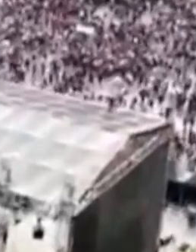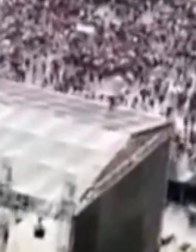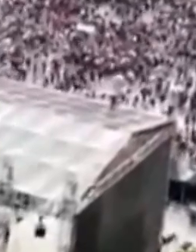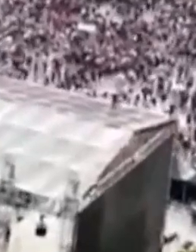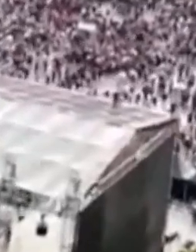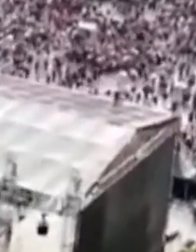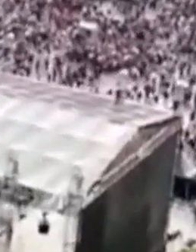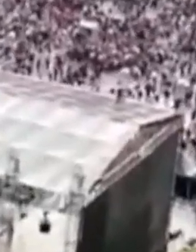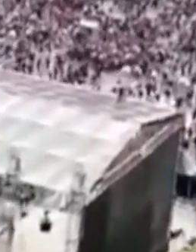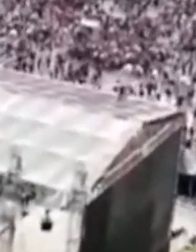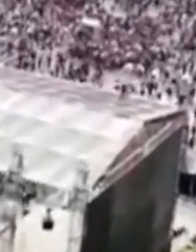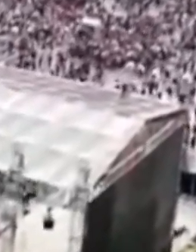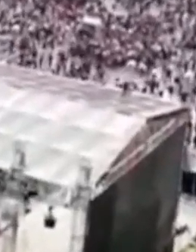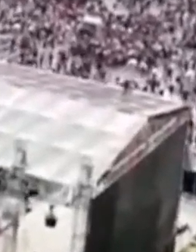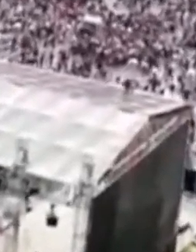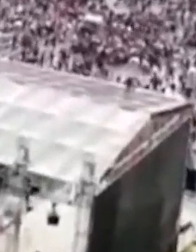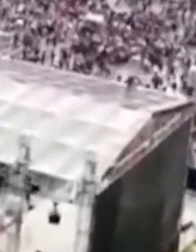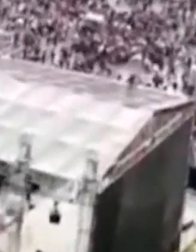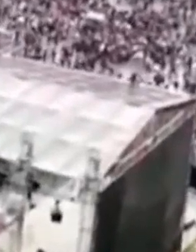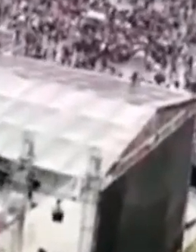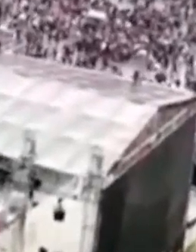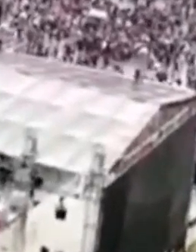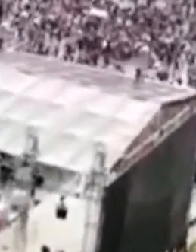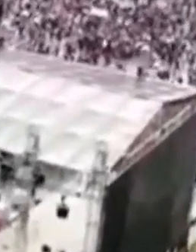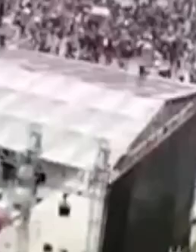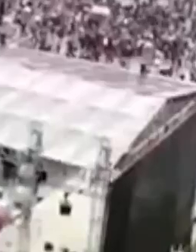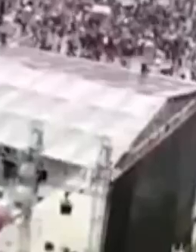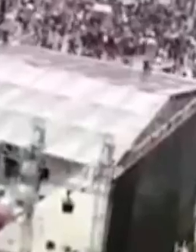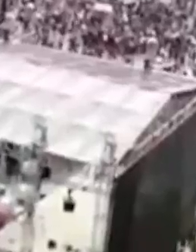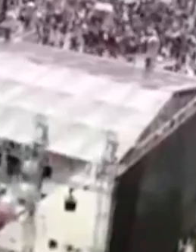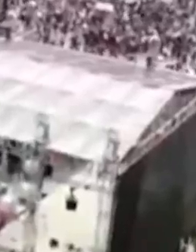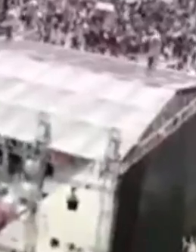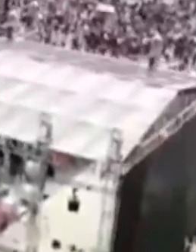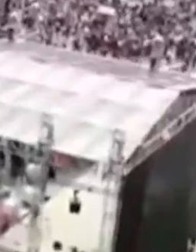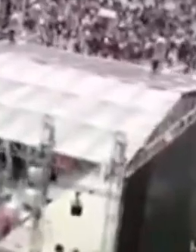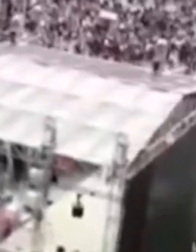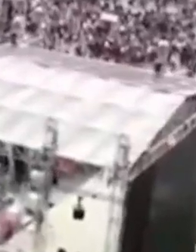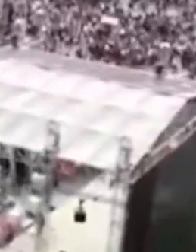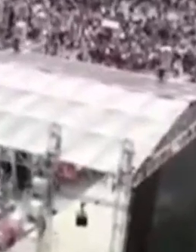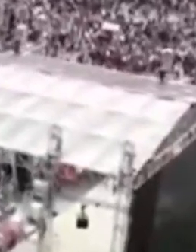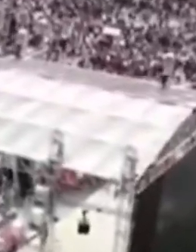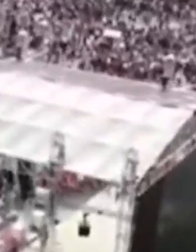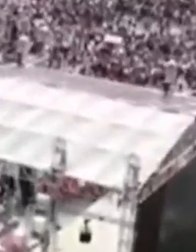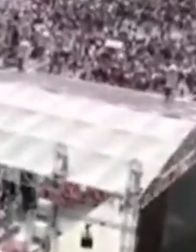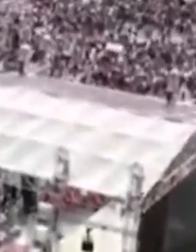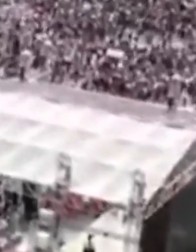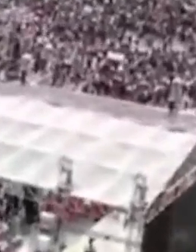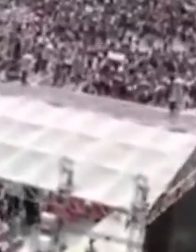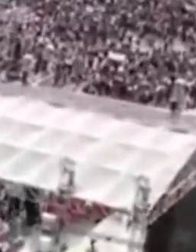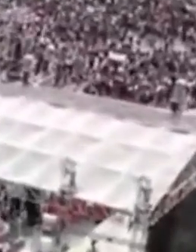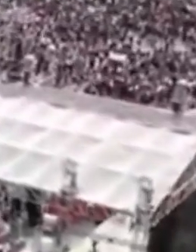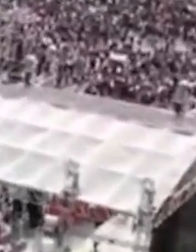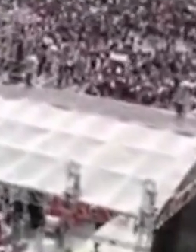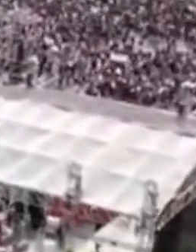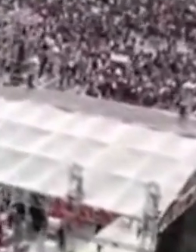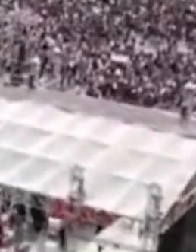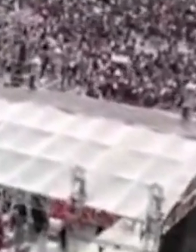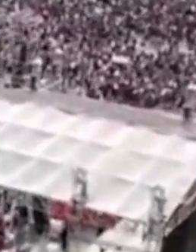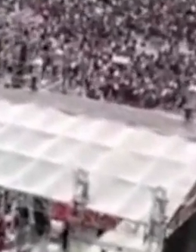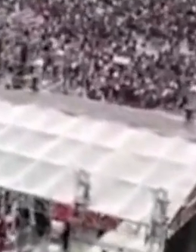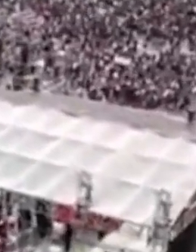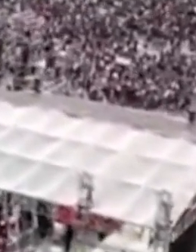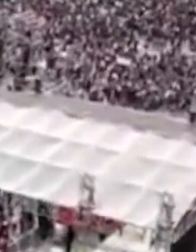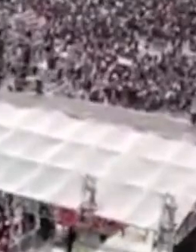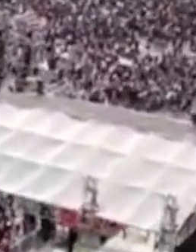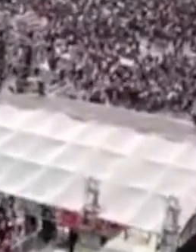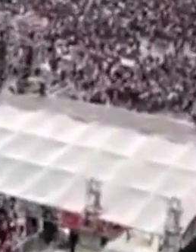Jaime? Pues, yo elegiría, si me piden elegir, yo elegiría, fue muy interesante.